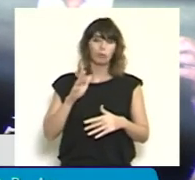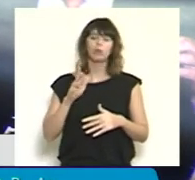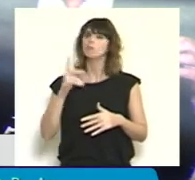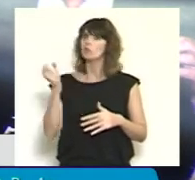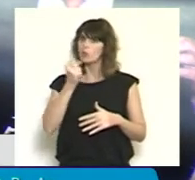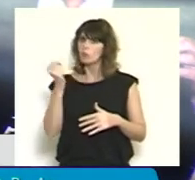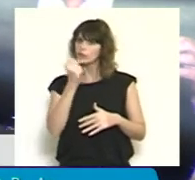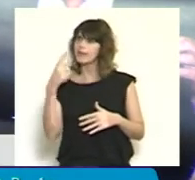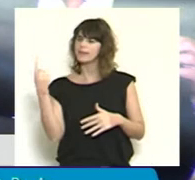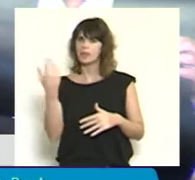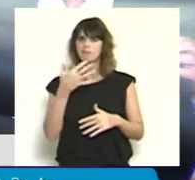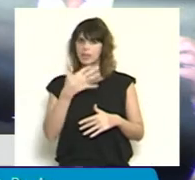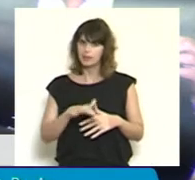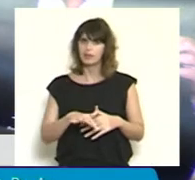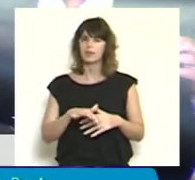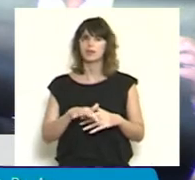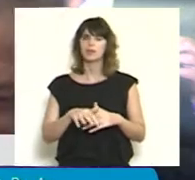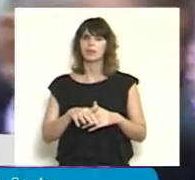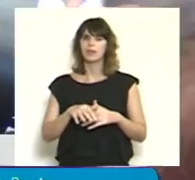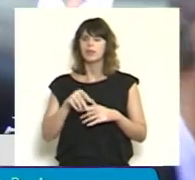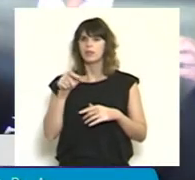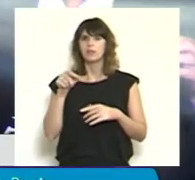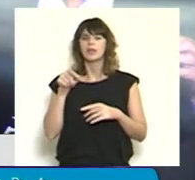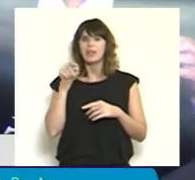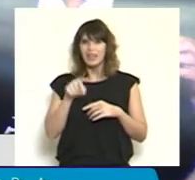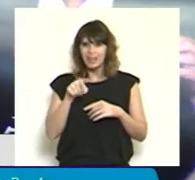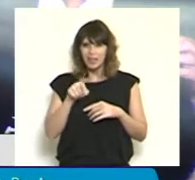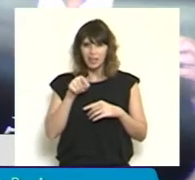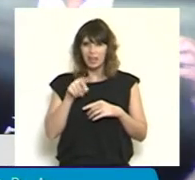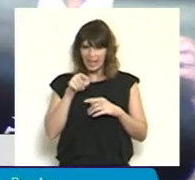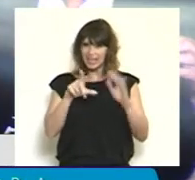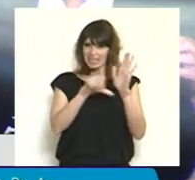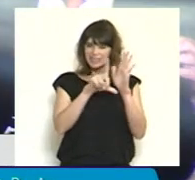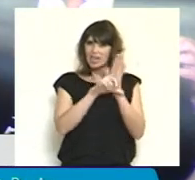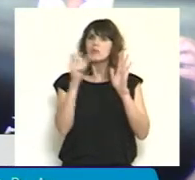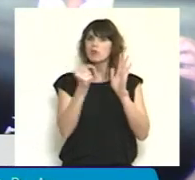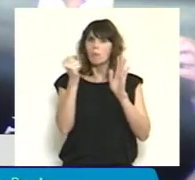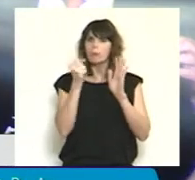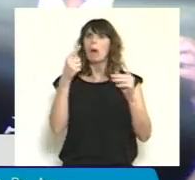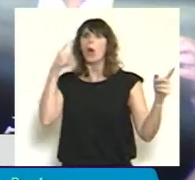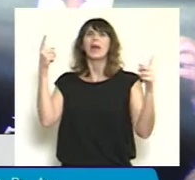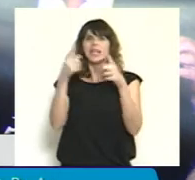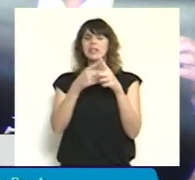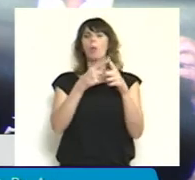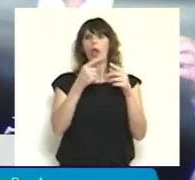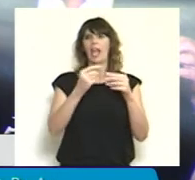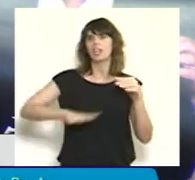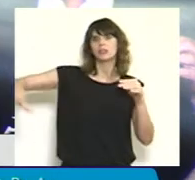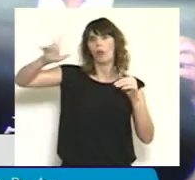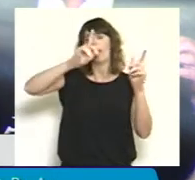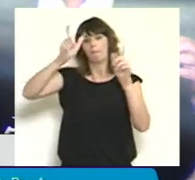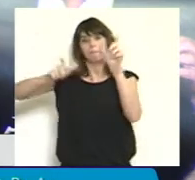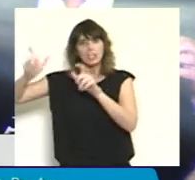la influencia que tiene esto sobre las políticas de reducción del circulante de armas. La política